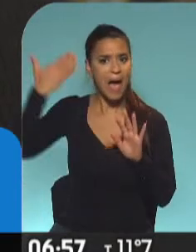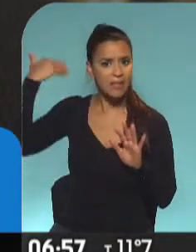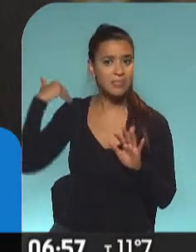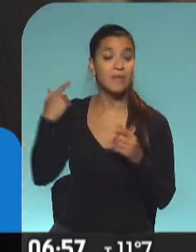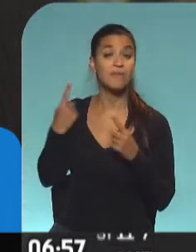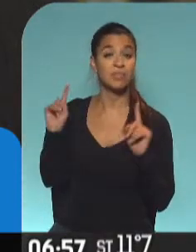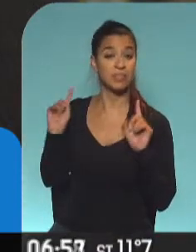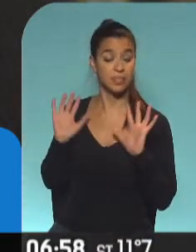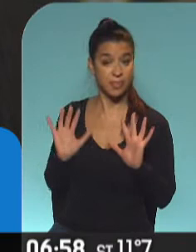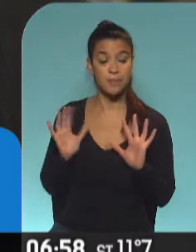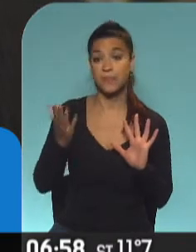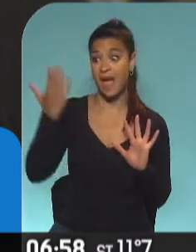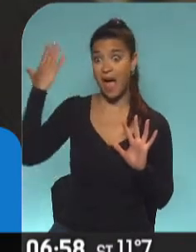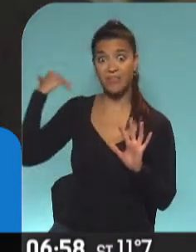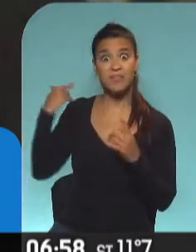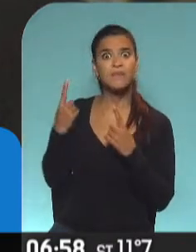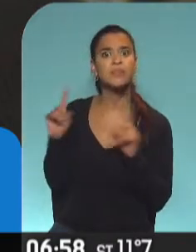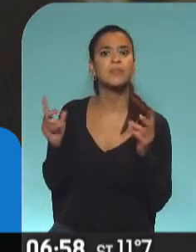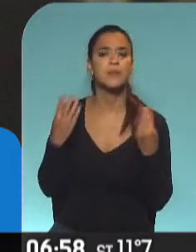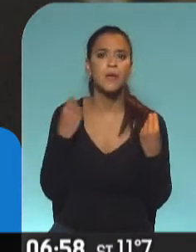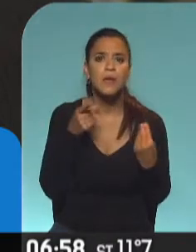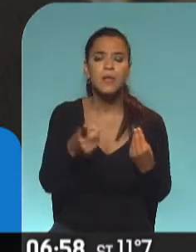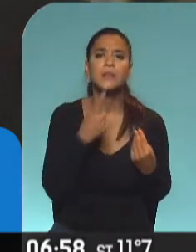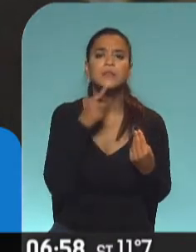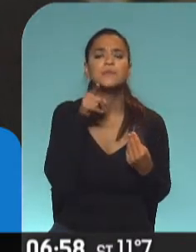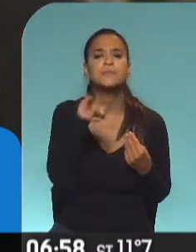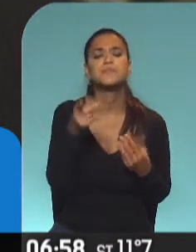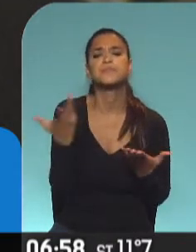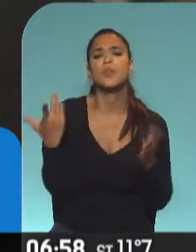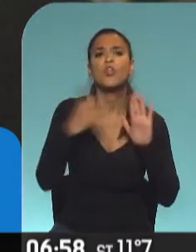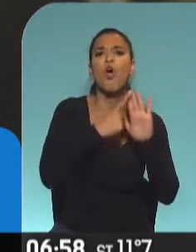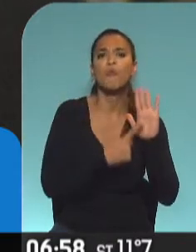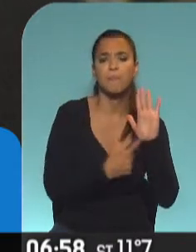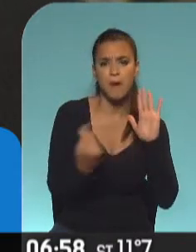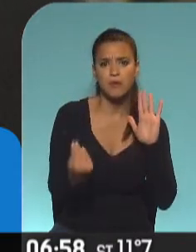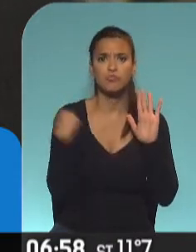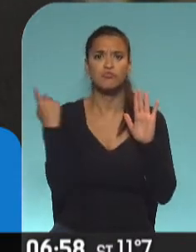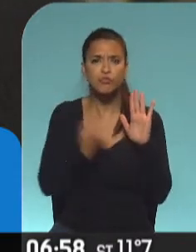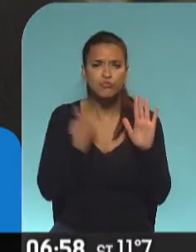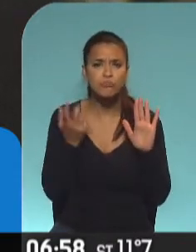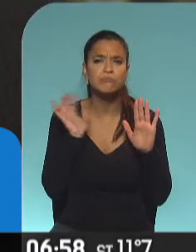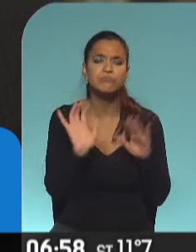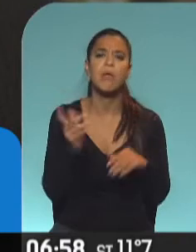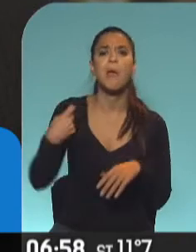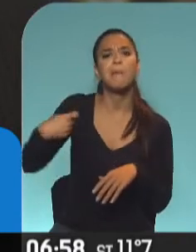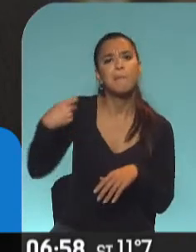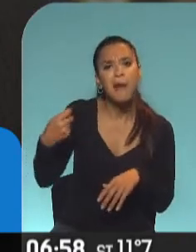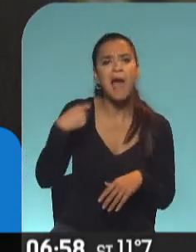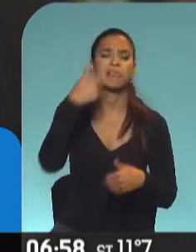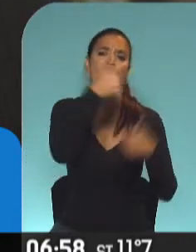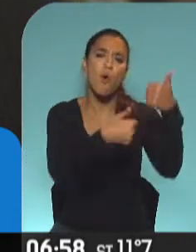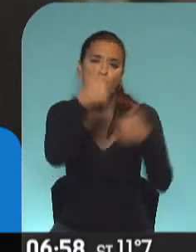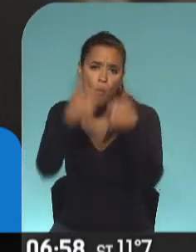excepcional. Es decir, que lo excepcional pasaría a ser la norma. ¿Y para qué motivo seguiríamos gastando plata en concurso